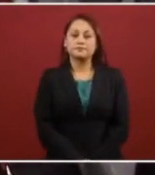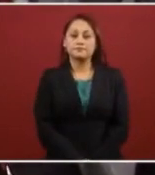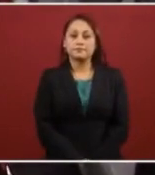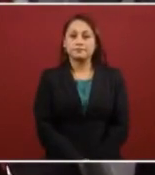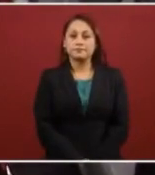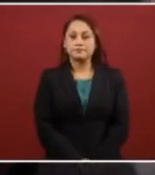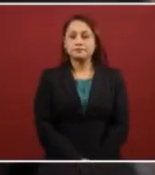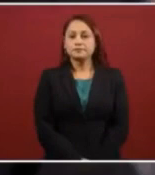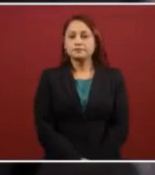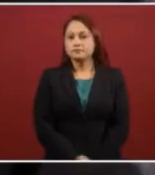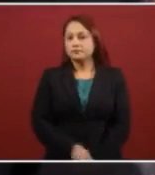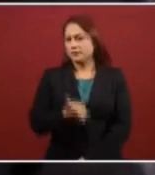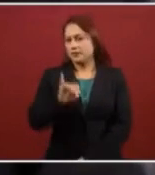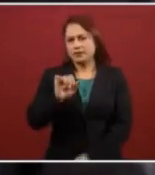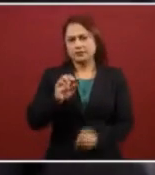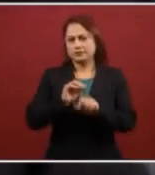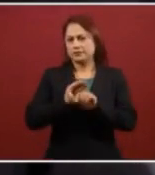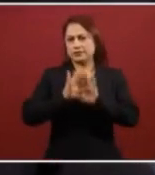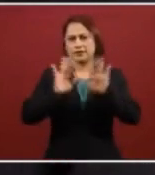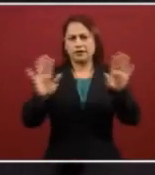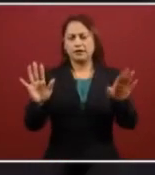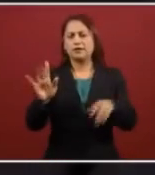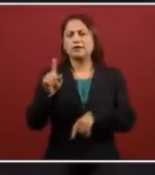algún ajuste there was adjustment en,